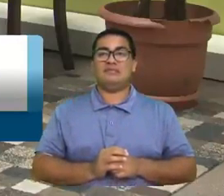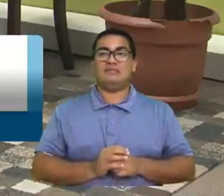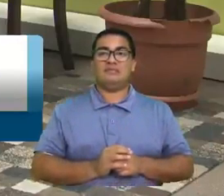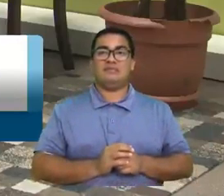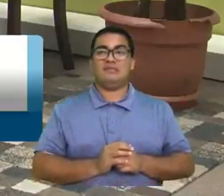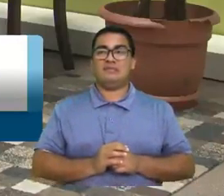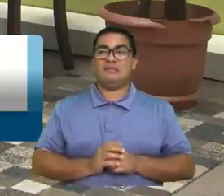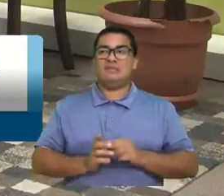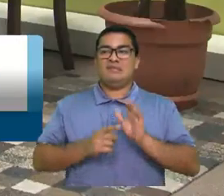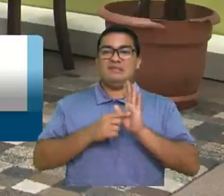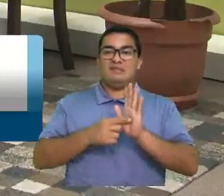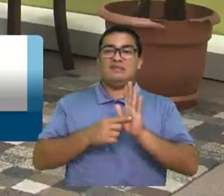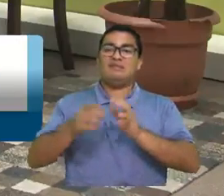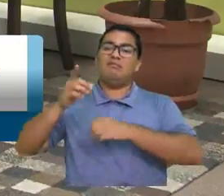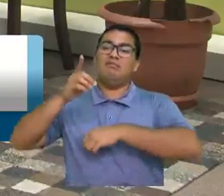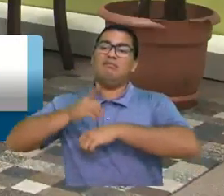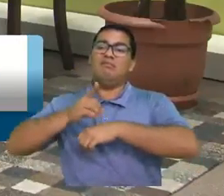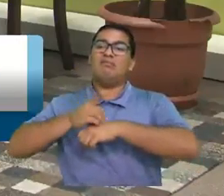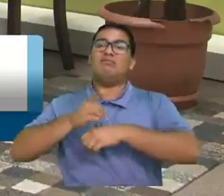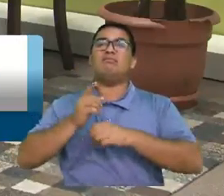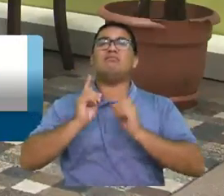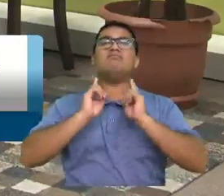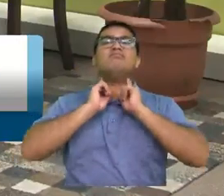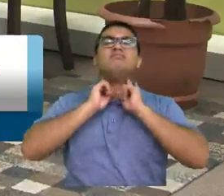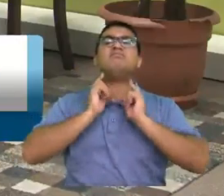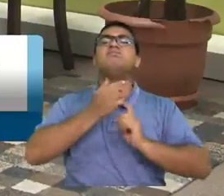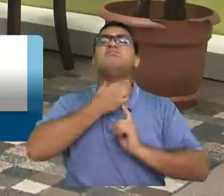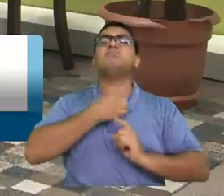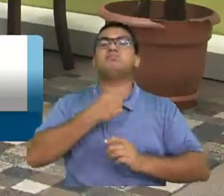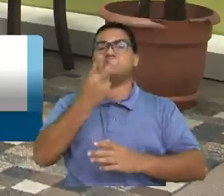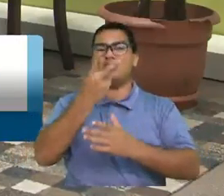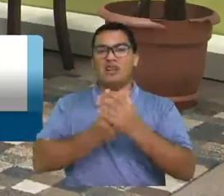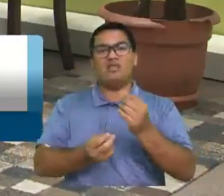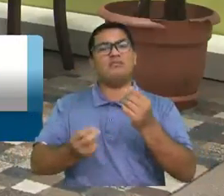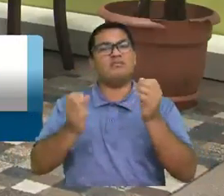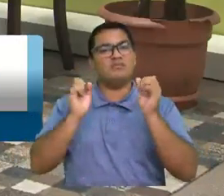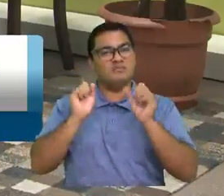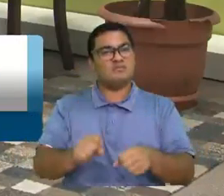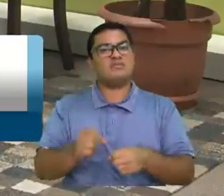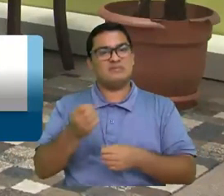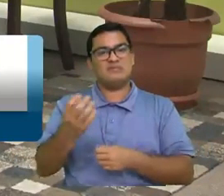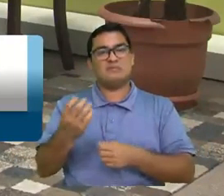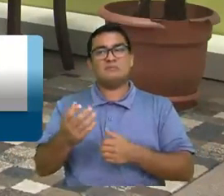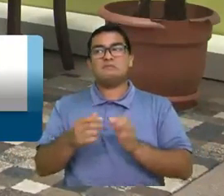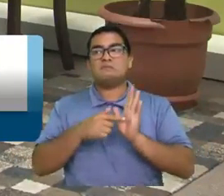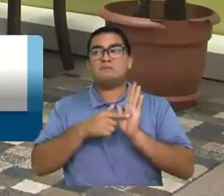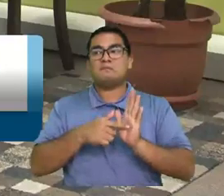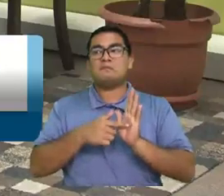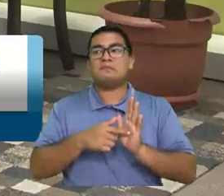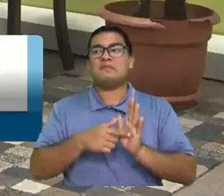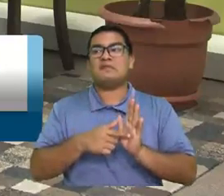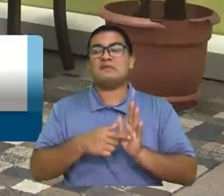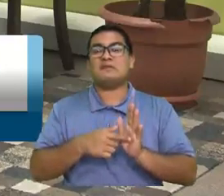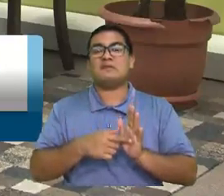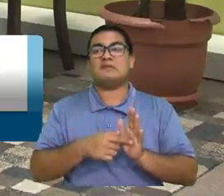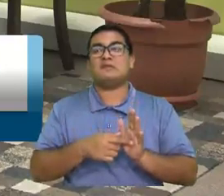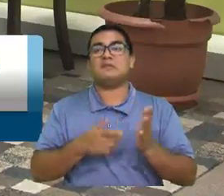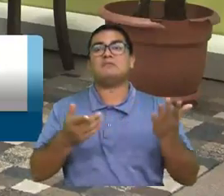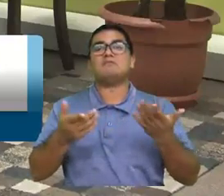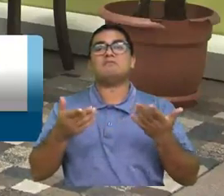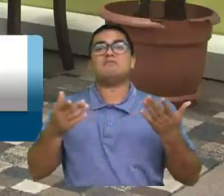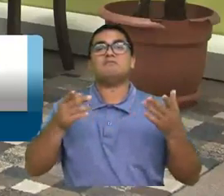combinación, doctora? Eso que ustedes llaman faringe, amigdalitis. Faringoamigdalitis. Bueno, cuando nosotros estamos dejando pasar el proceso,